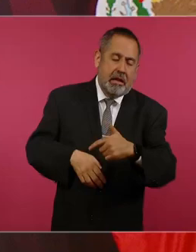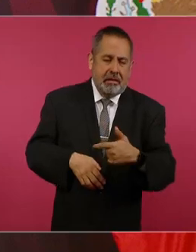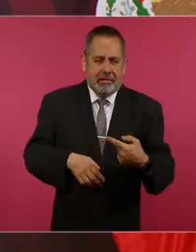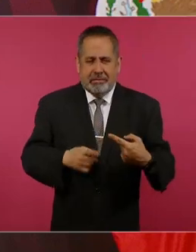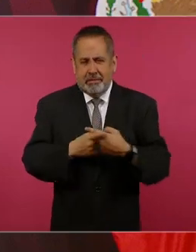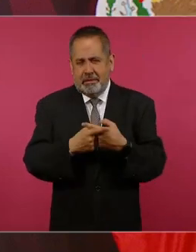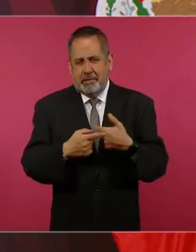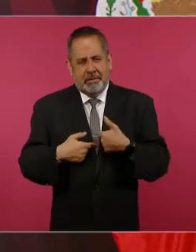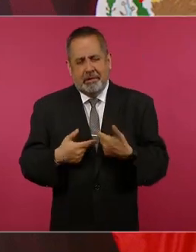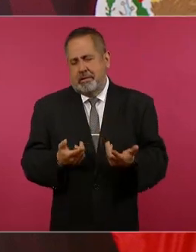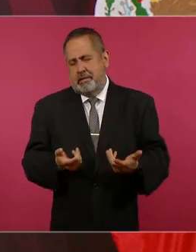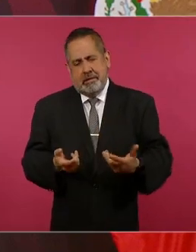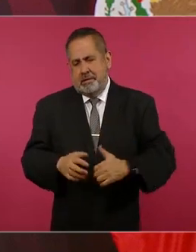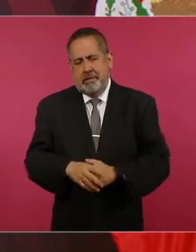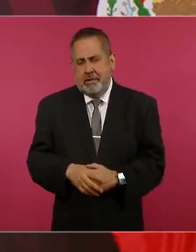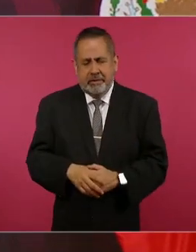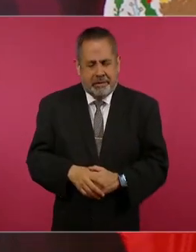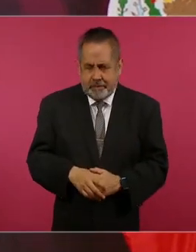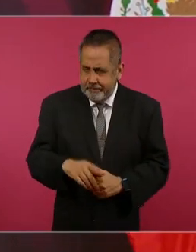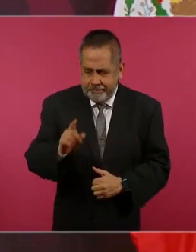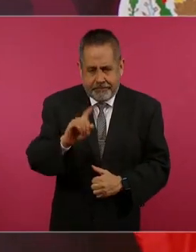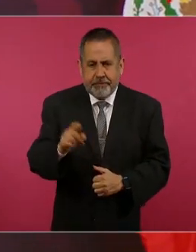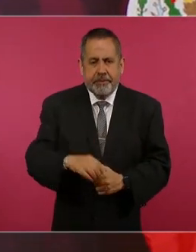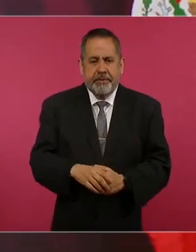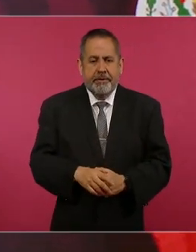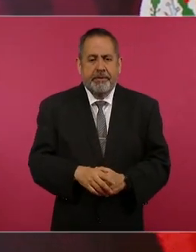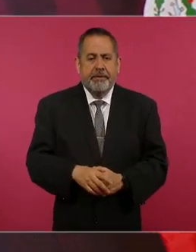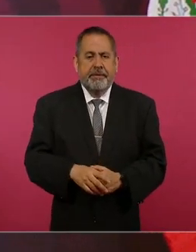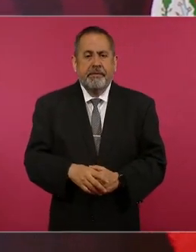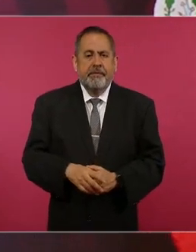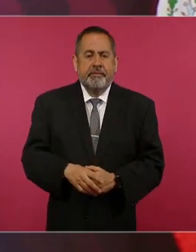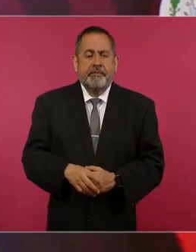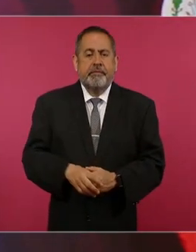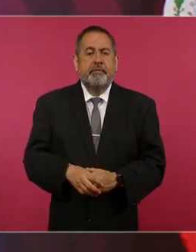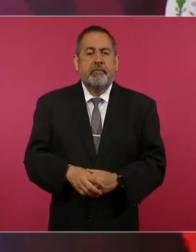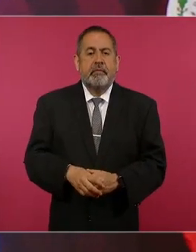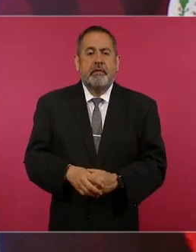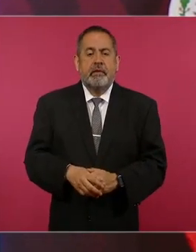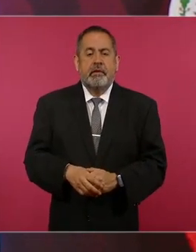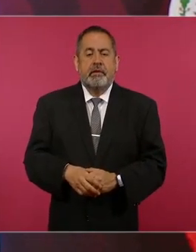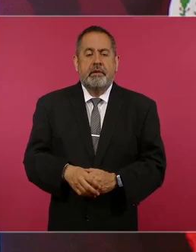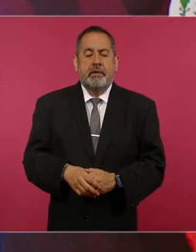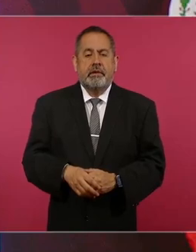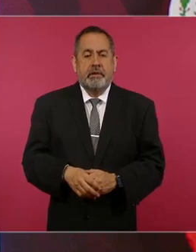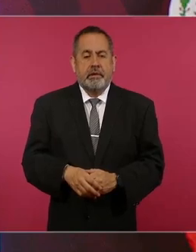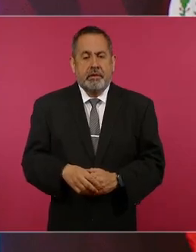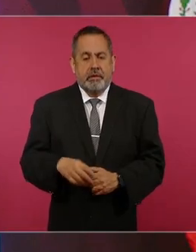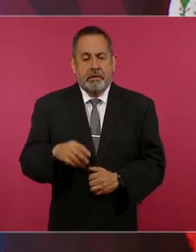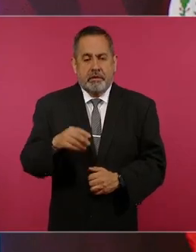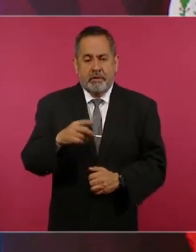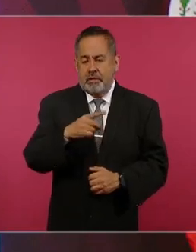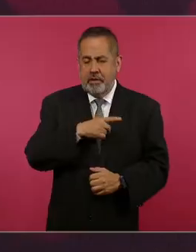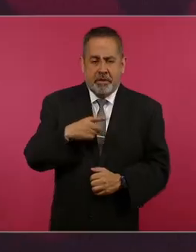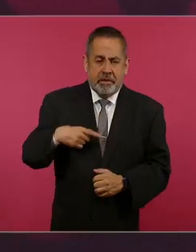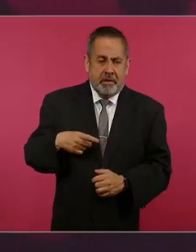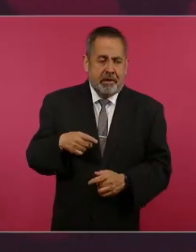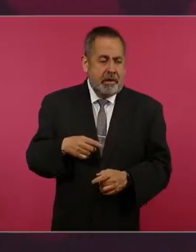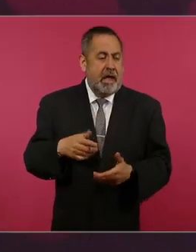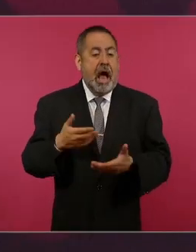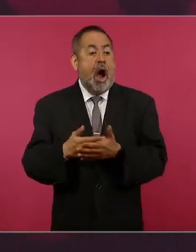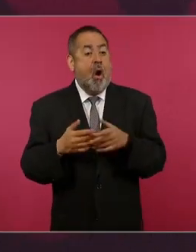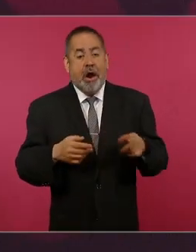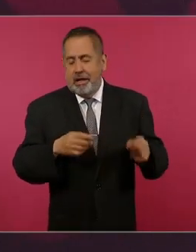Entonces, no es para decir ahora nos amenaza el